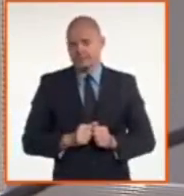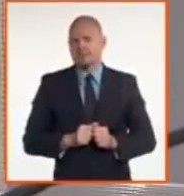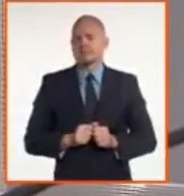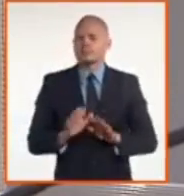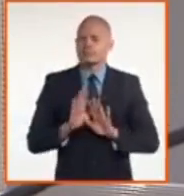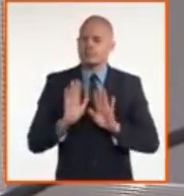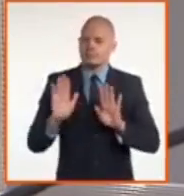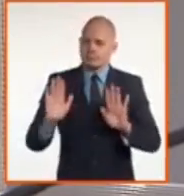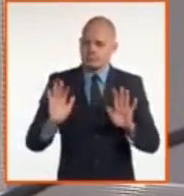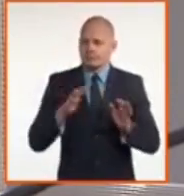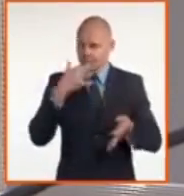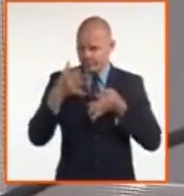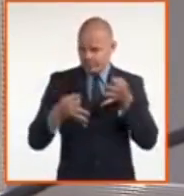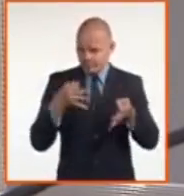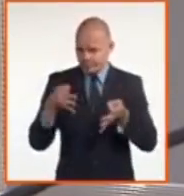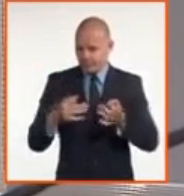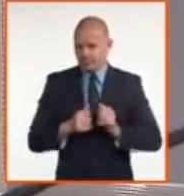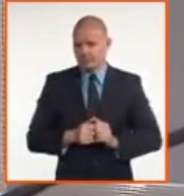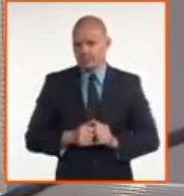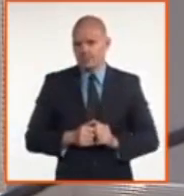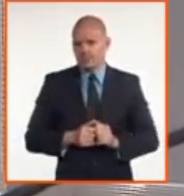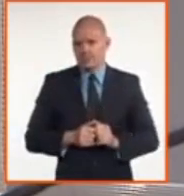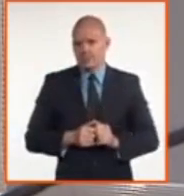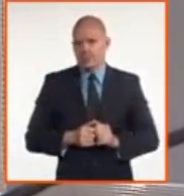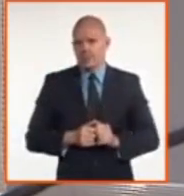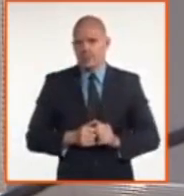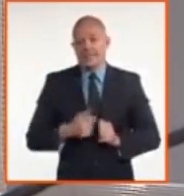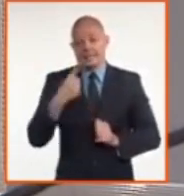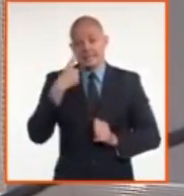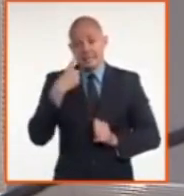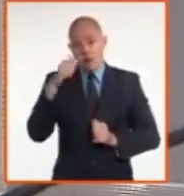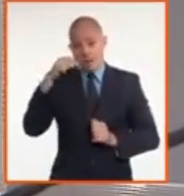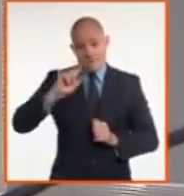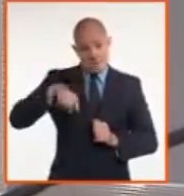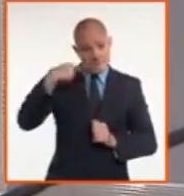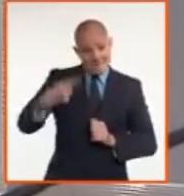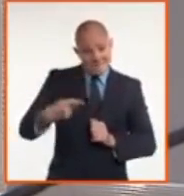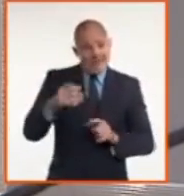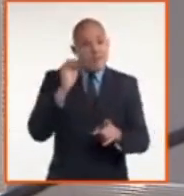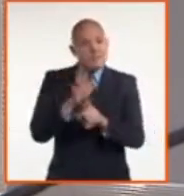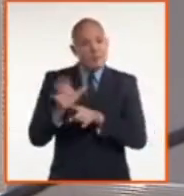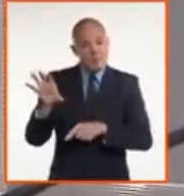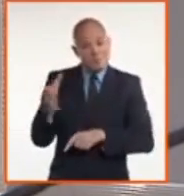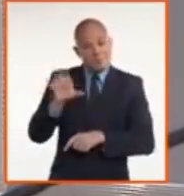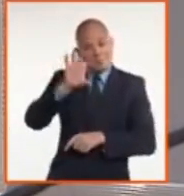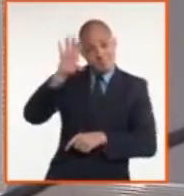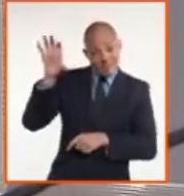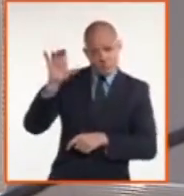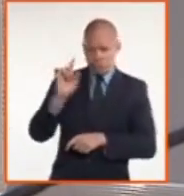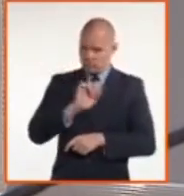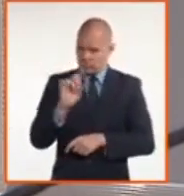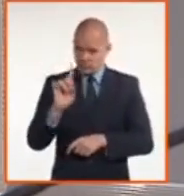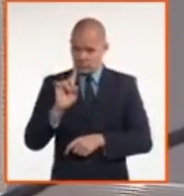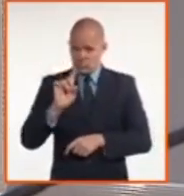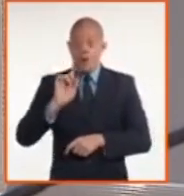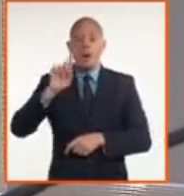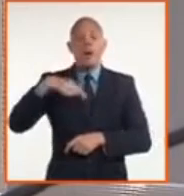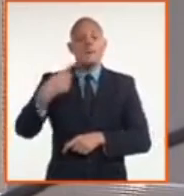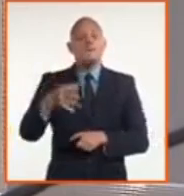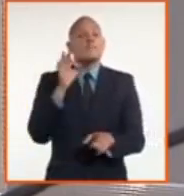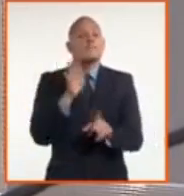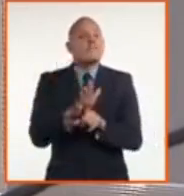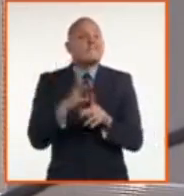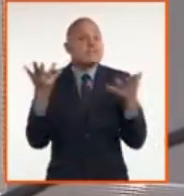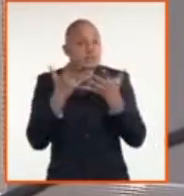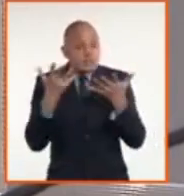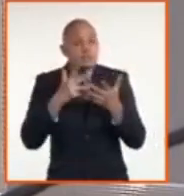que si la cabeza hoy los bancos en su momento cuando se incorporen a la actividad van a vender